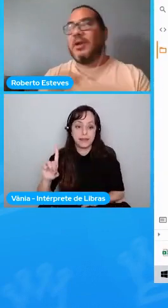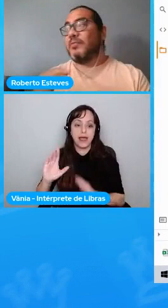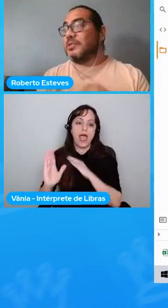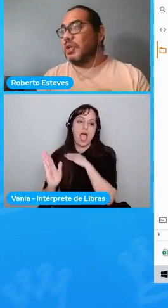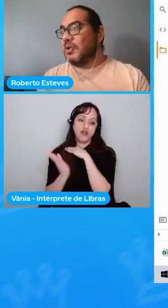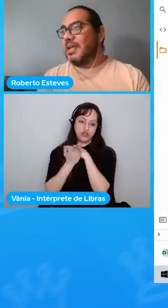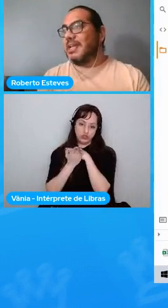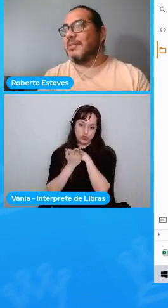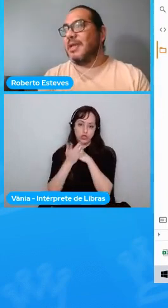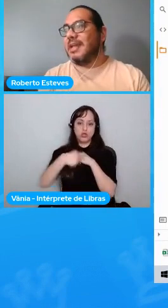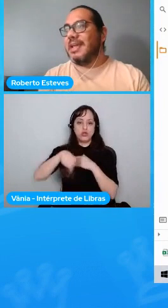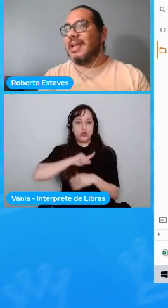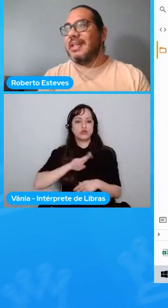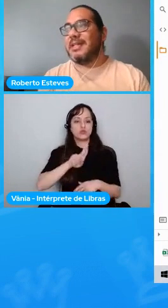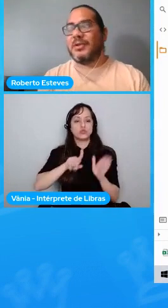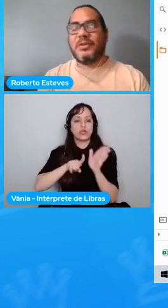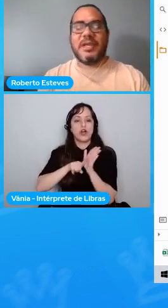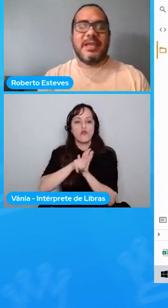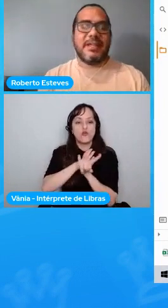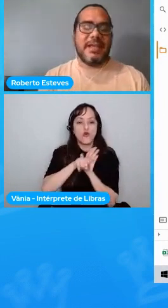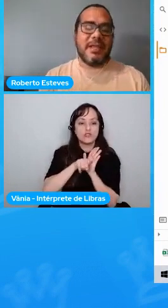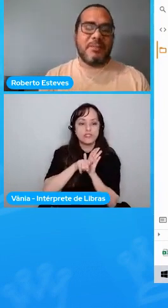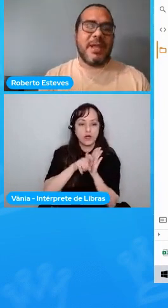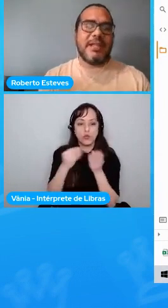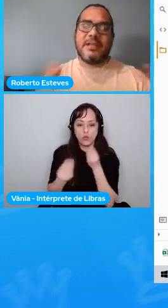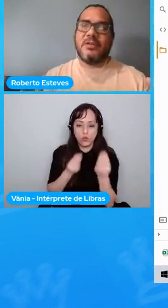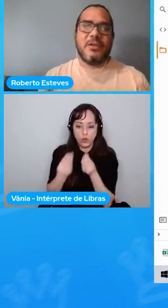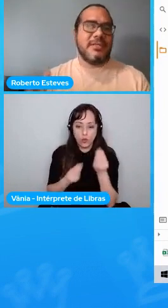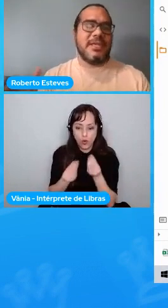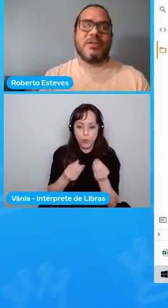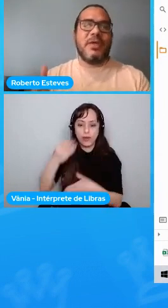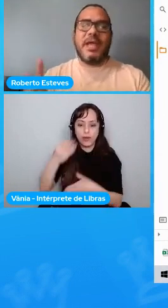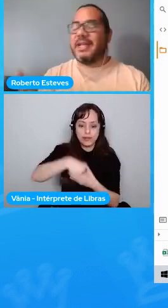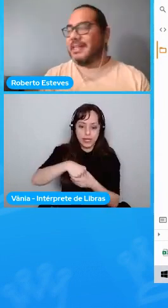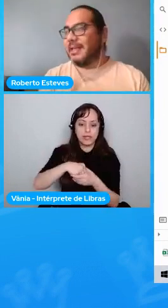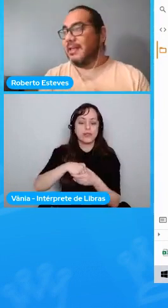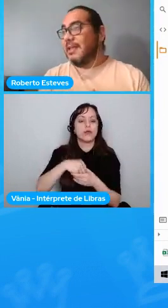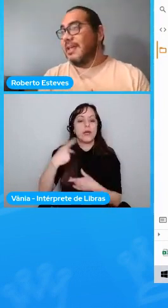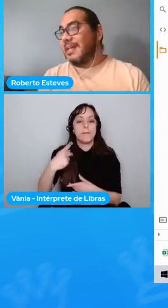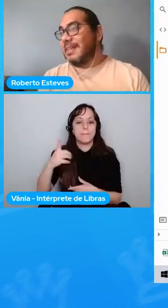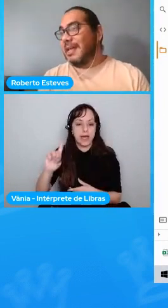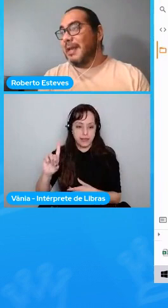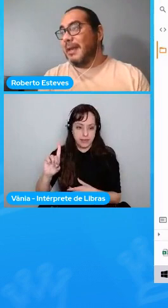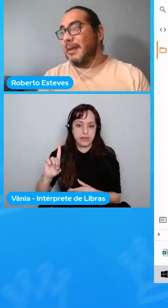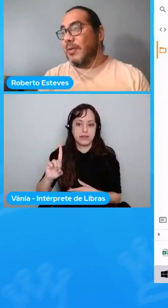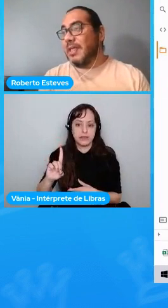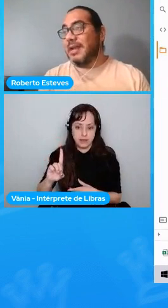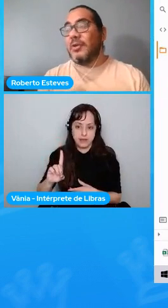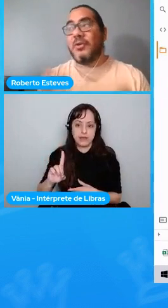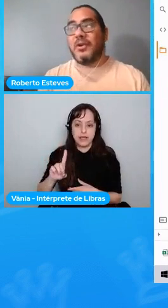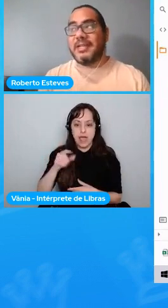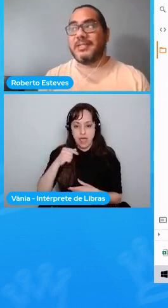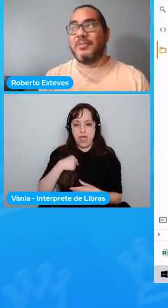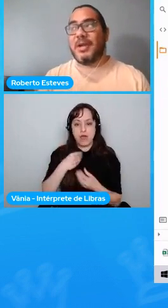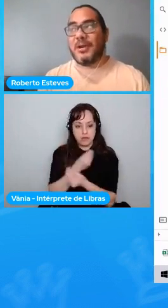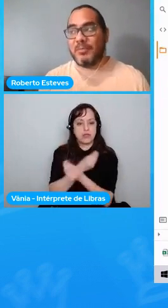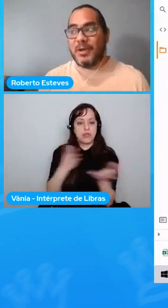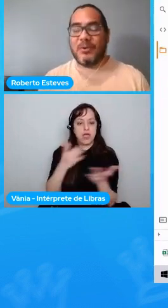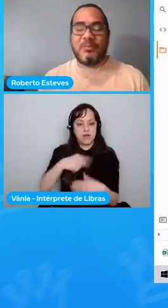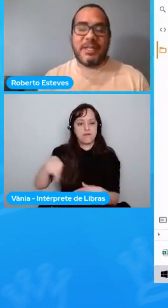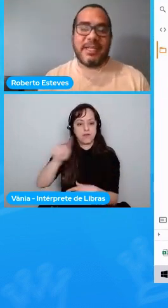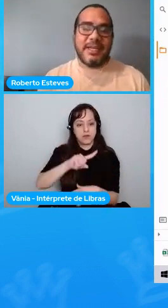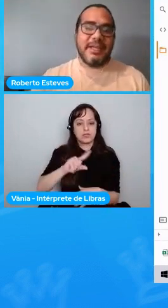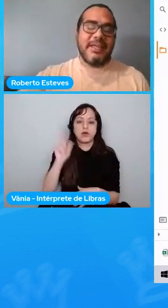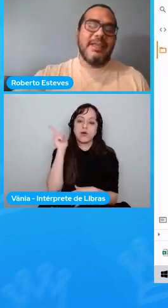utilizamos algunas funciones que viene dentro de pandas. Insisto, voy a dejar este cuaderno con la organización para que lo